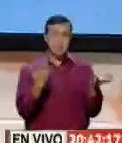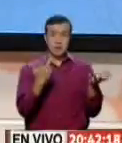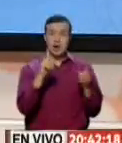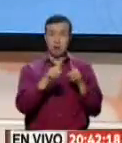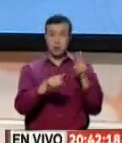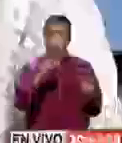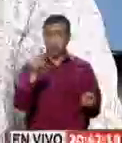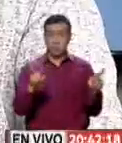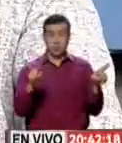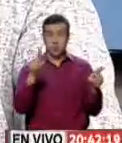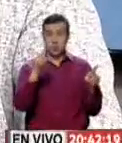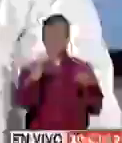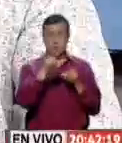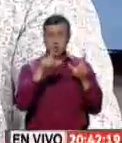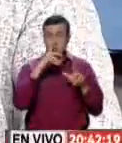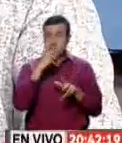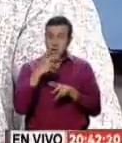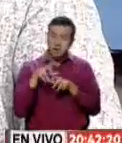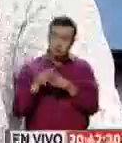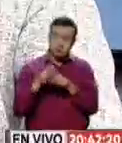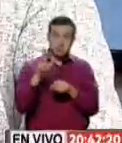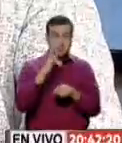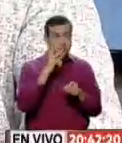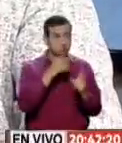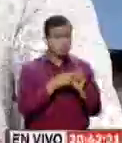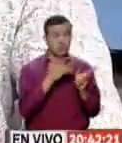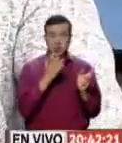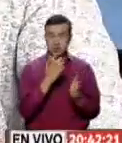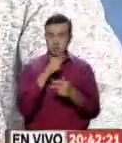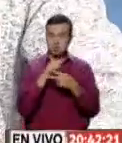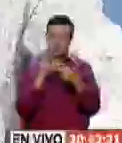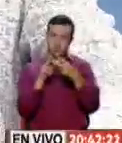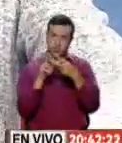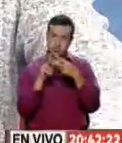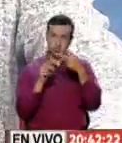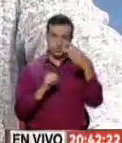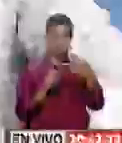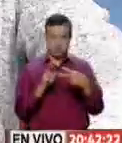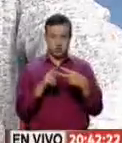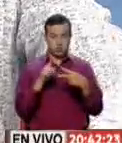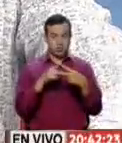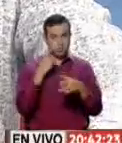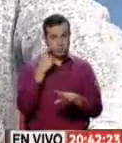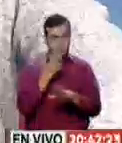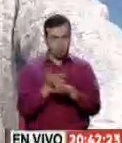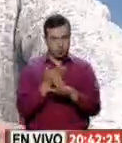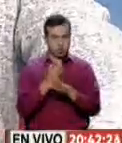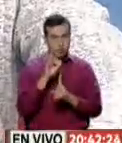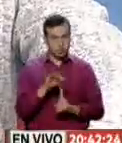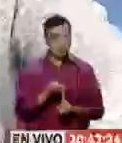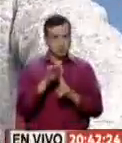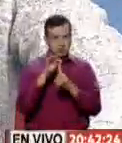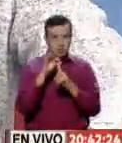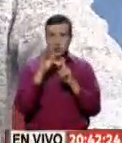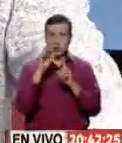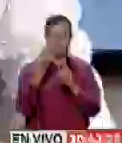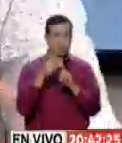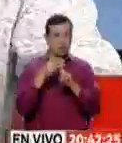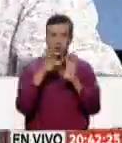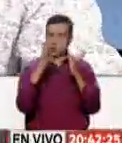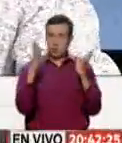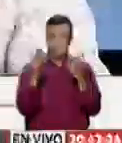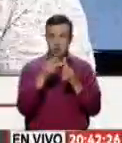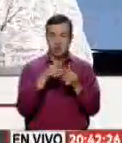de varios artesanos panificadores de la ciudad. Queríamos dos cosas. Por un lado, mostrar un proyecto diferente que no hay en el tema digital, que es